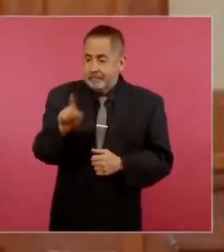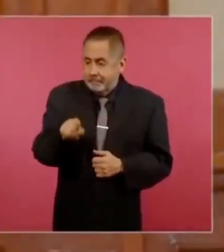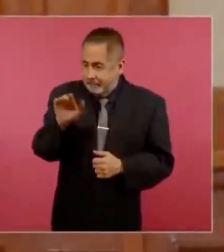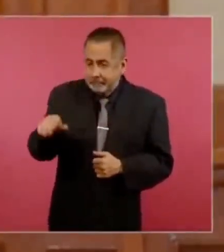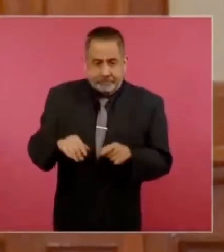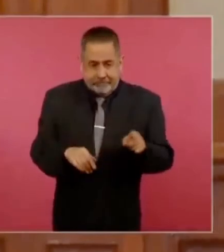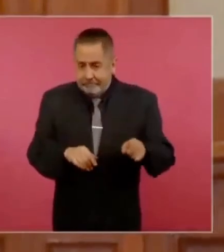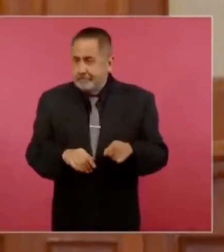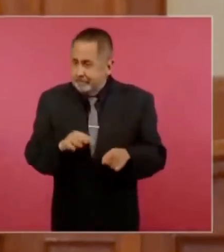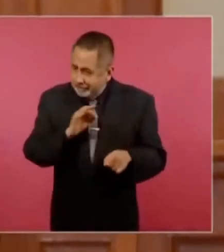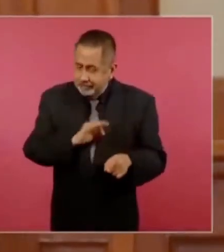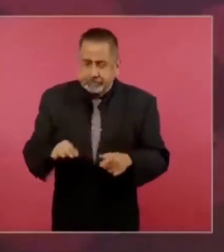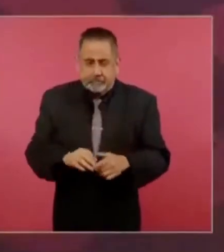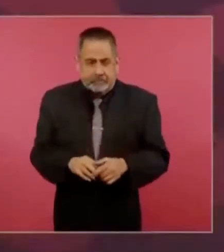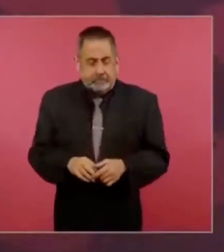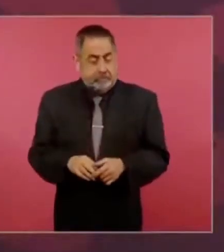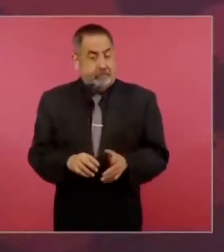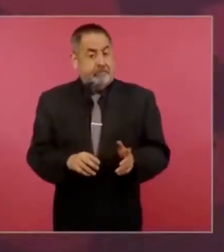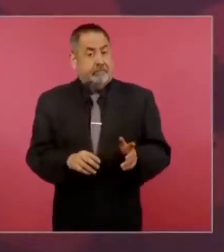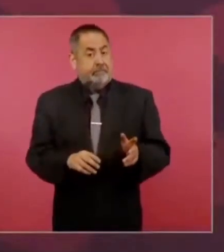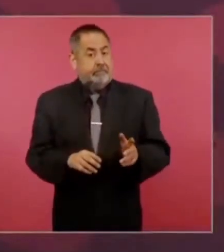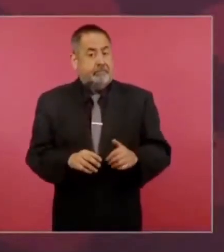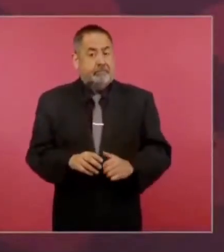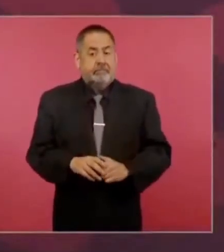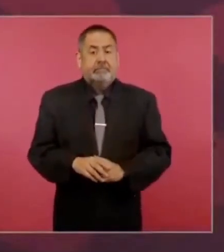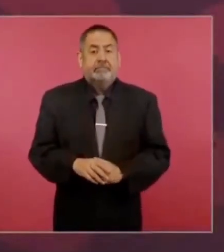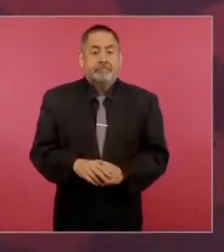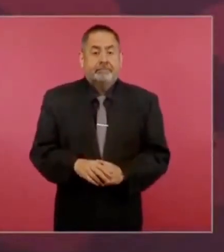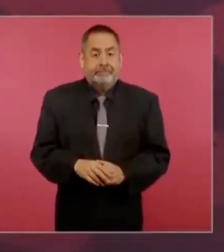y esto me lo